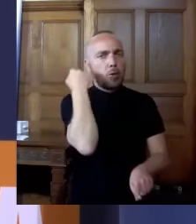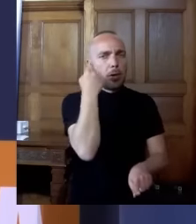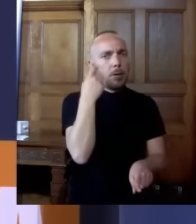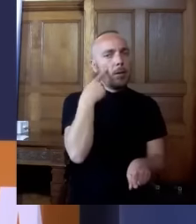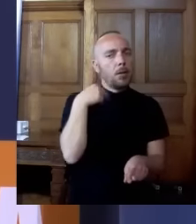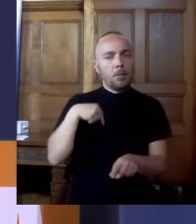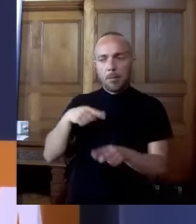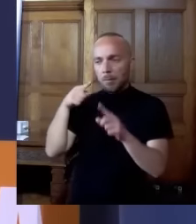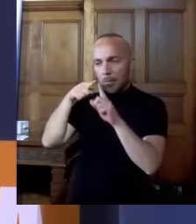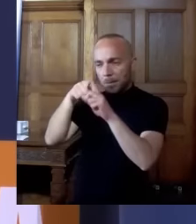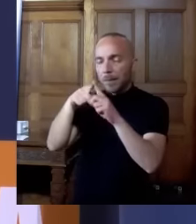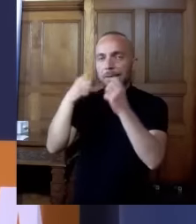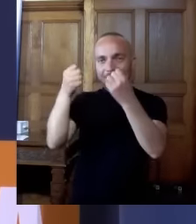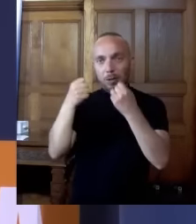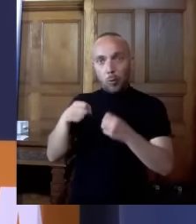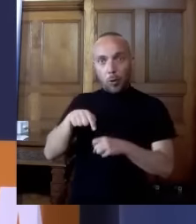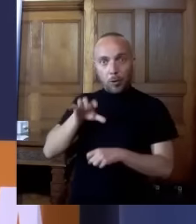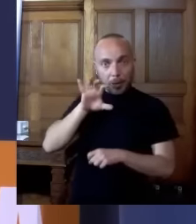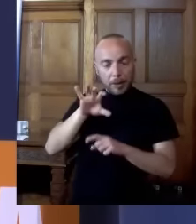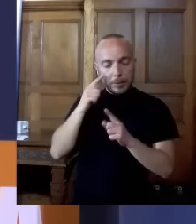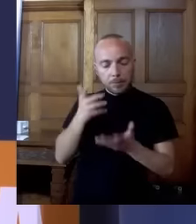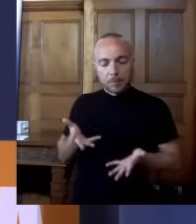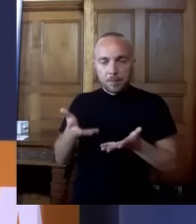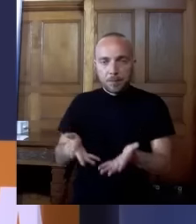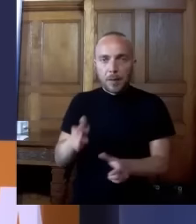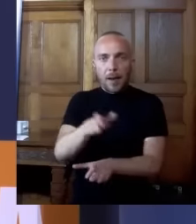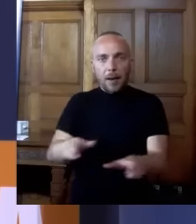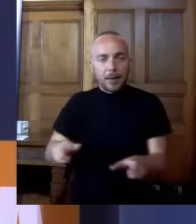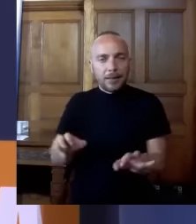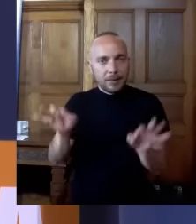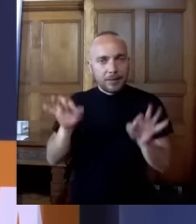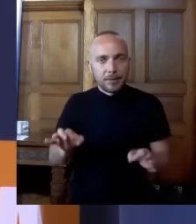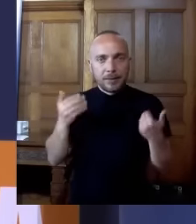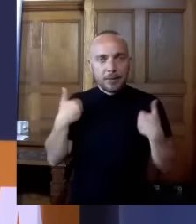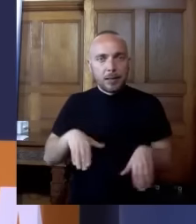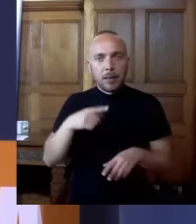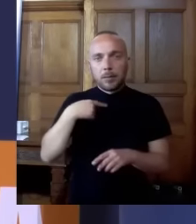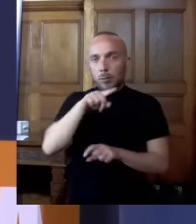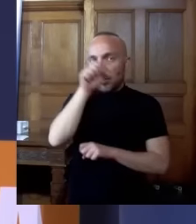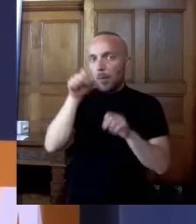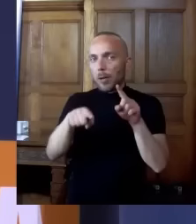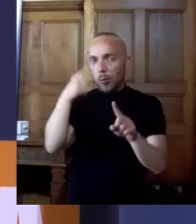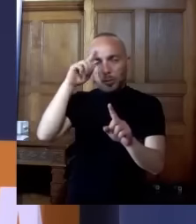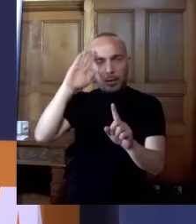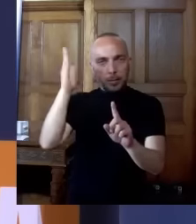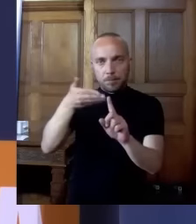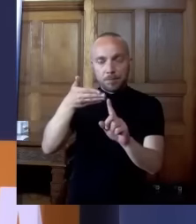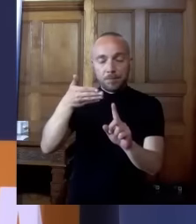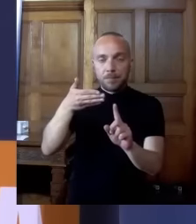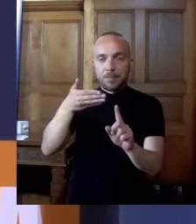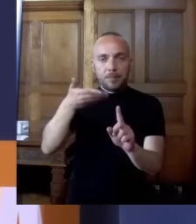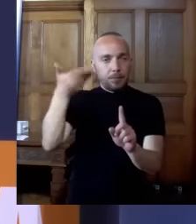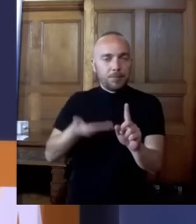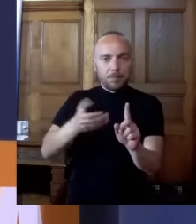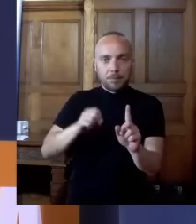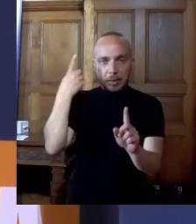instituciones de este país al servicio de la gente de una vez por todas Esa es la pregun central de estas elecciones y no